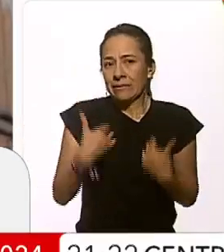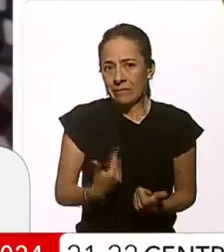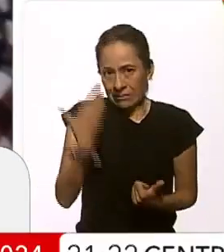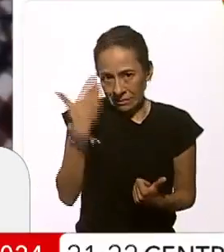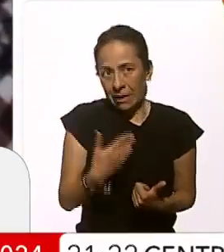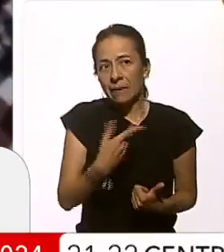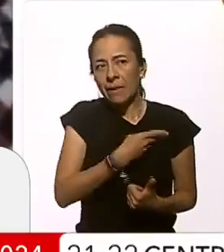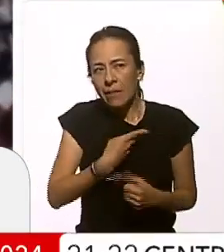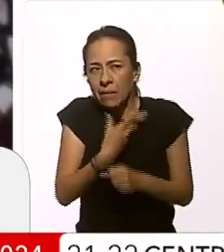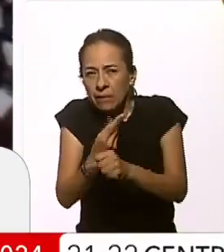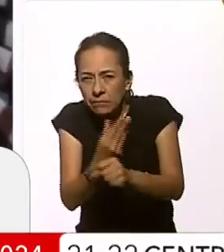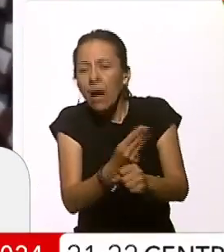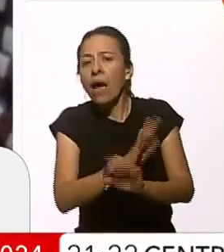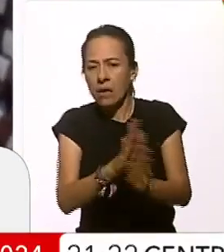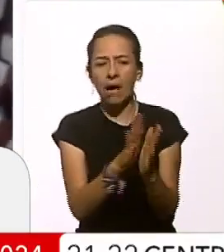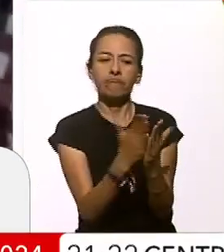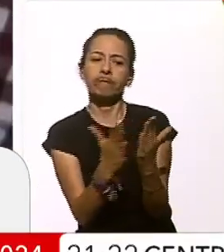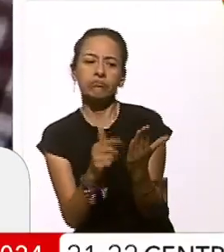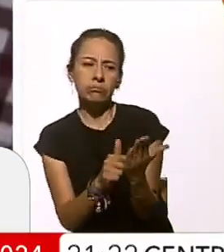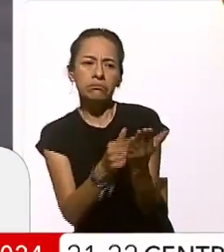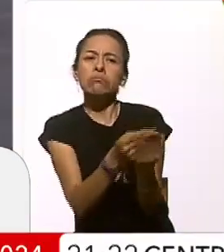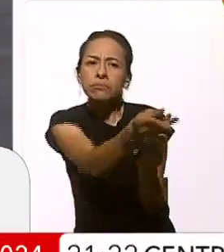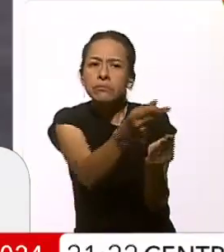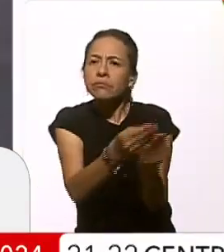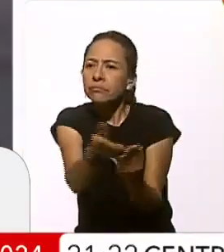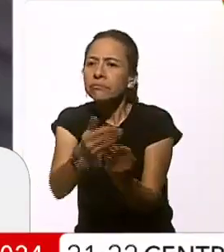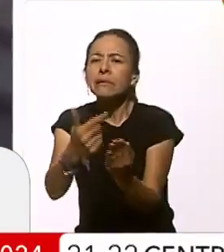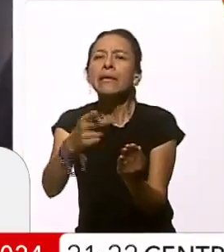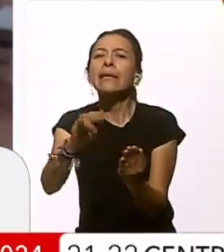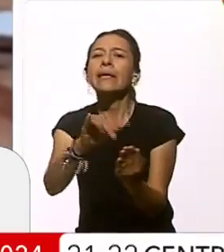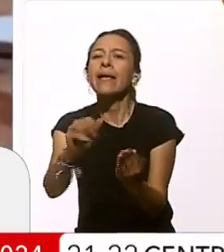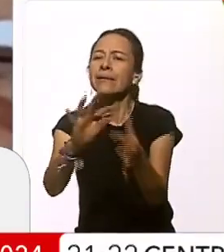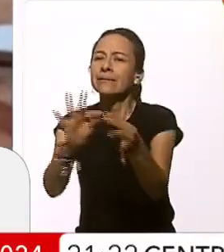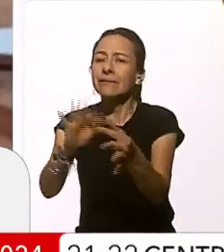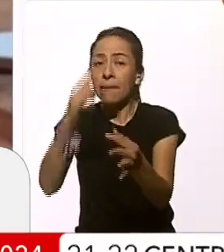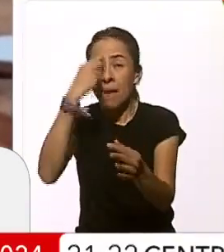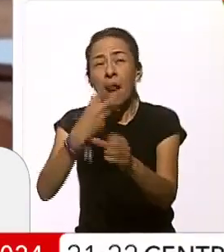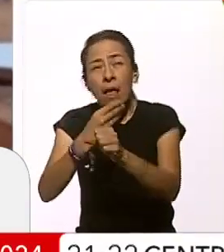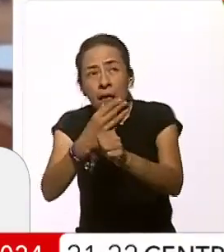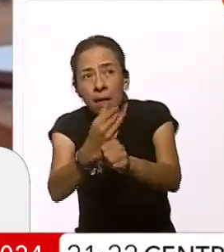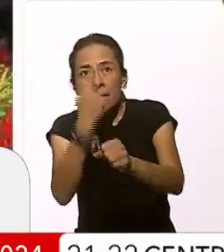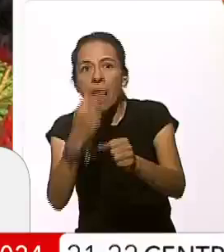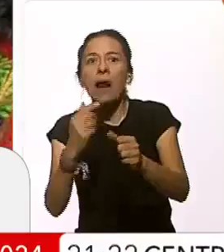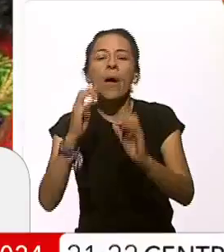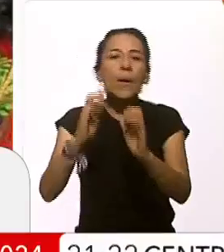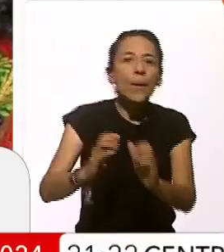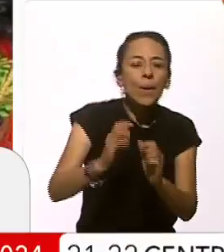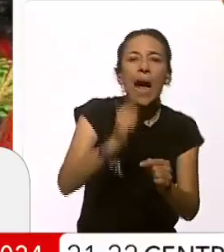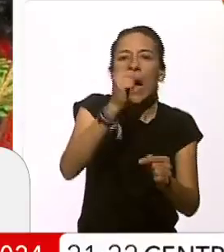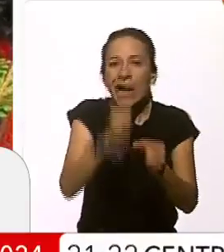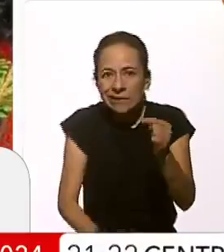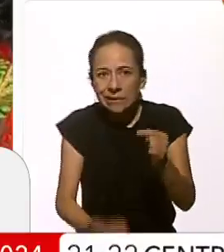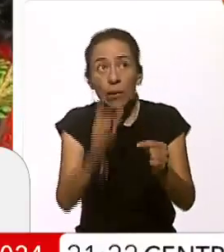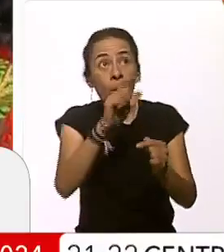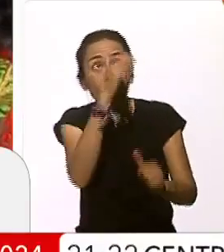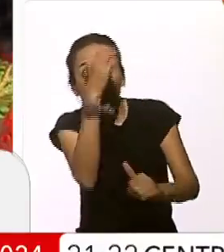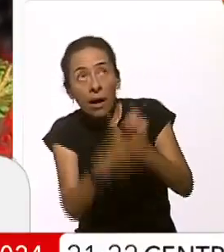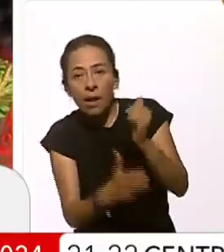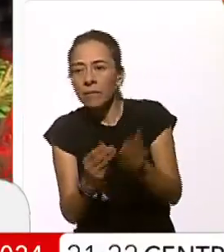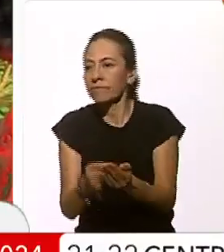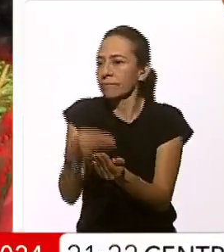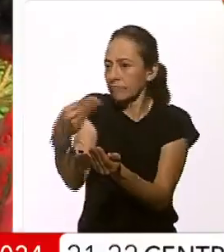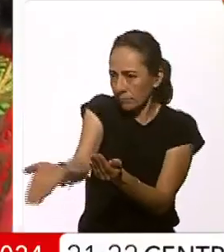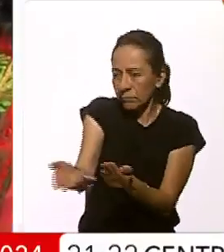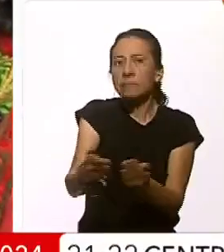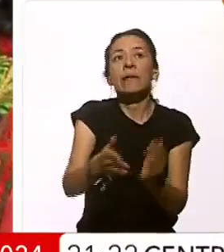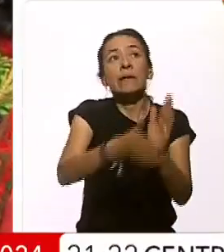guías de mantenimiento preventivo cada vez que se termina una obra y una memoria de lo que se hizo, para que no se encuentren en